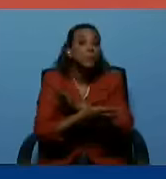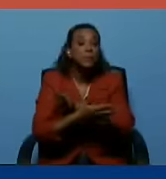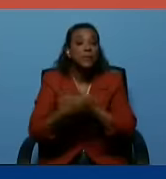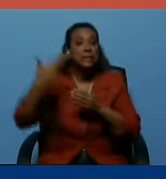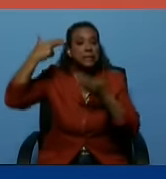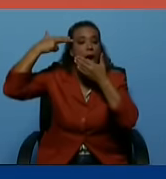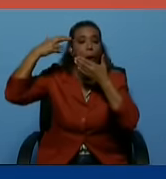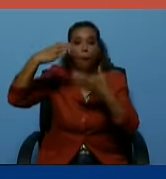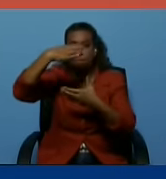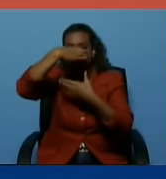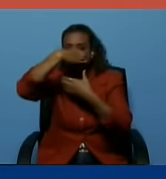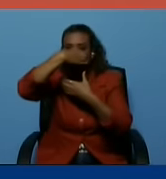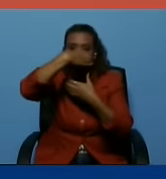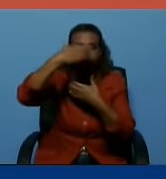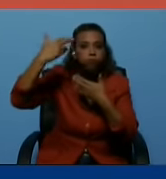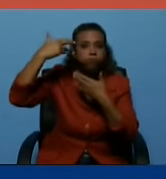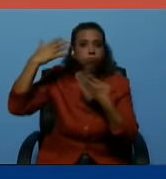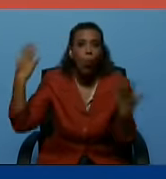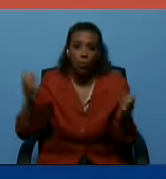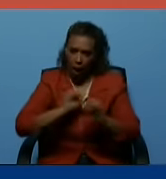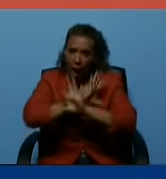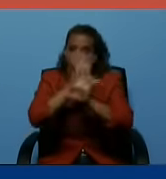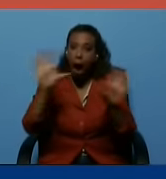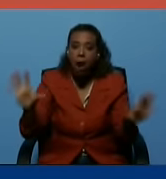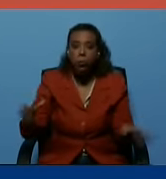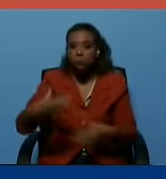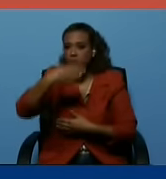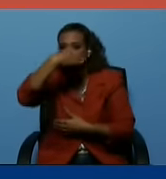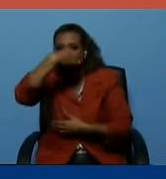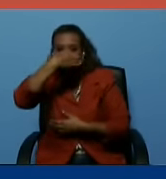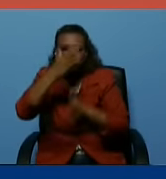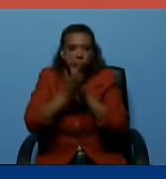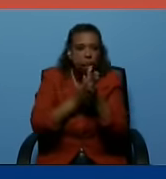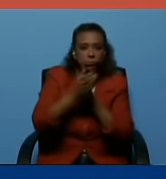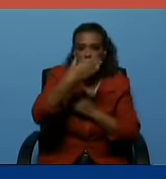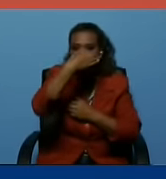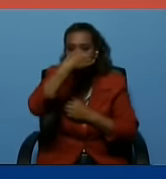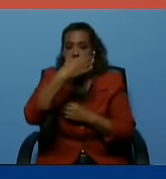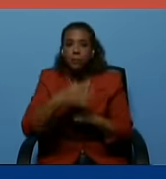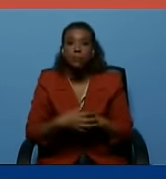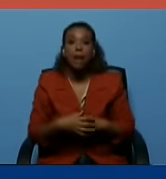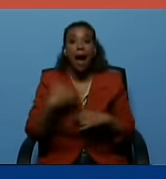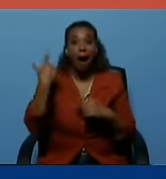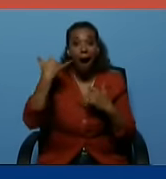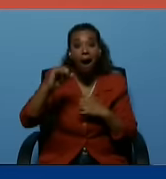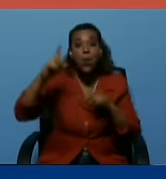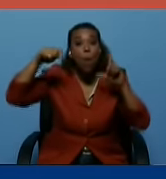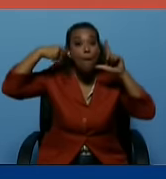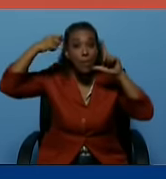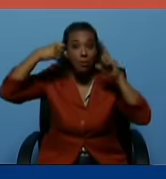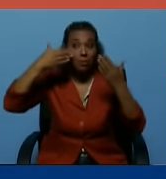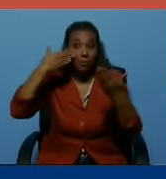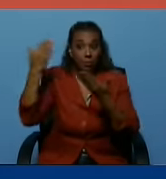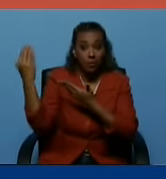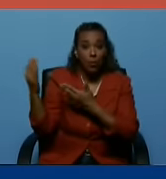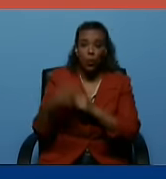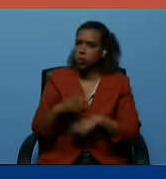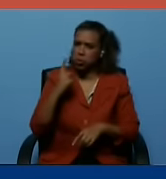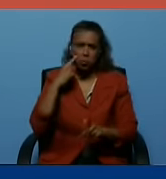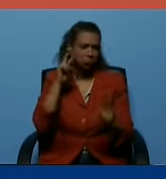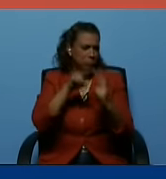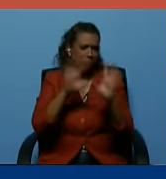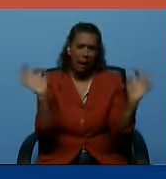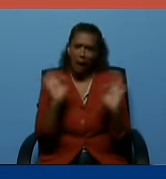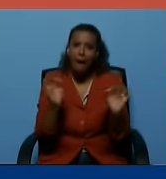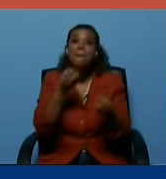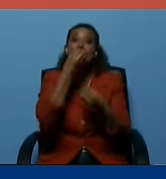Terrorismo. Ustedes están más claritos que yo, ¿verdad? Entonces tenemos un video. Yo no lo he visto, me dicen